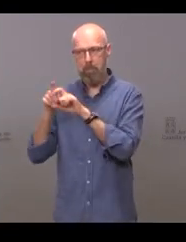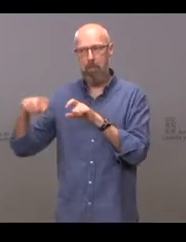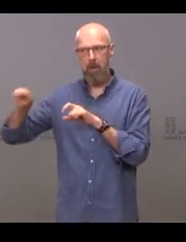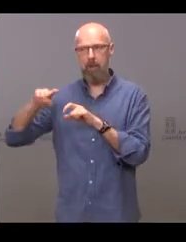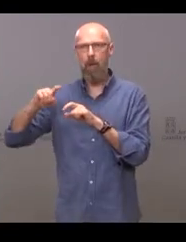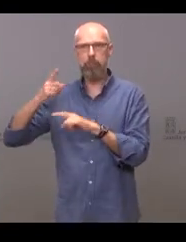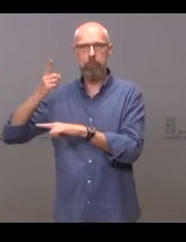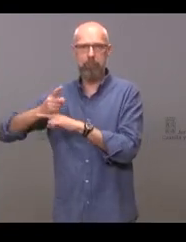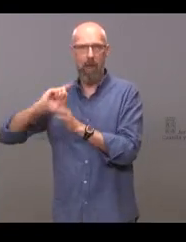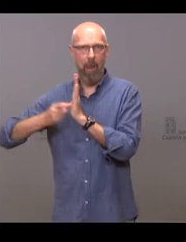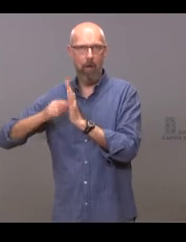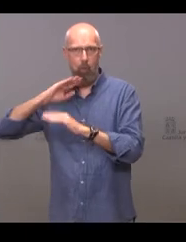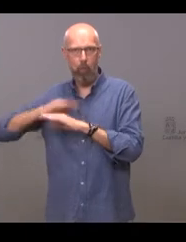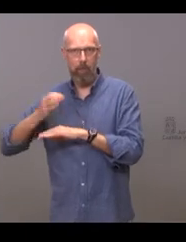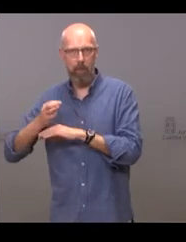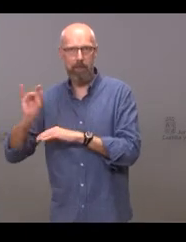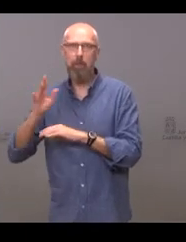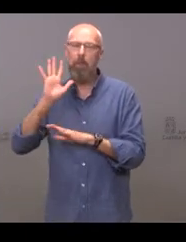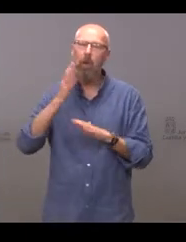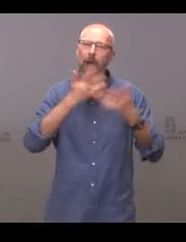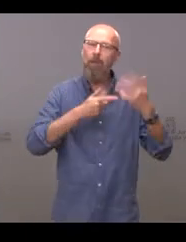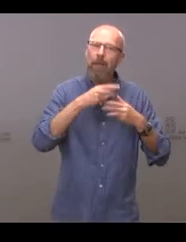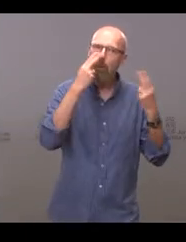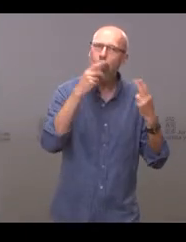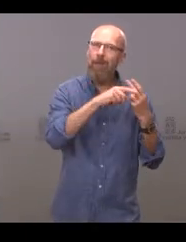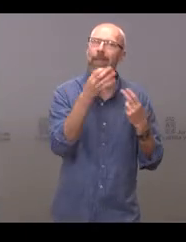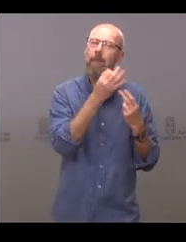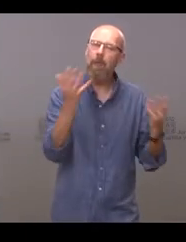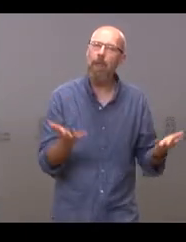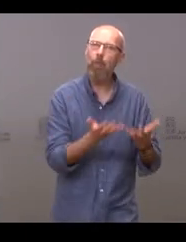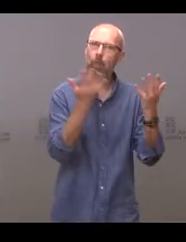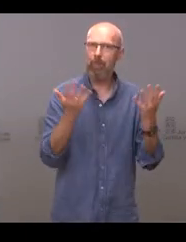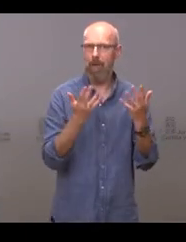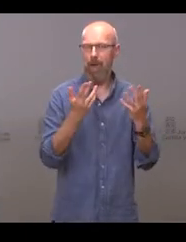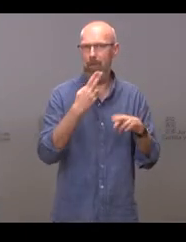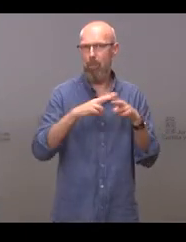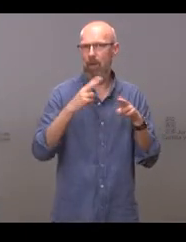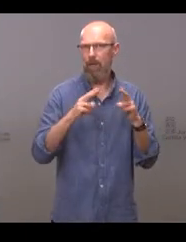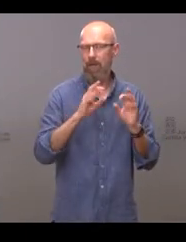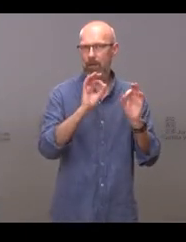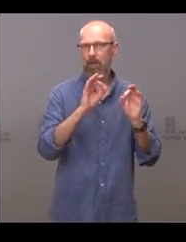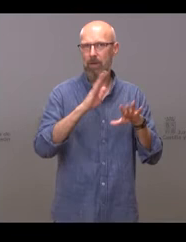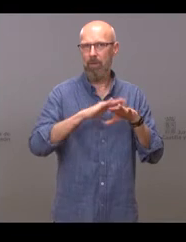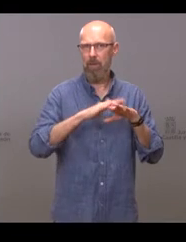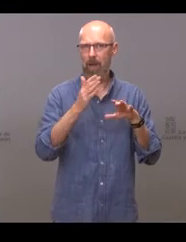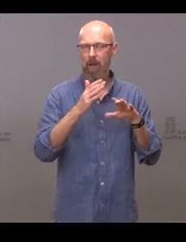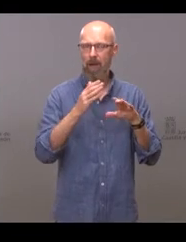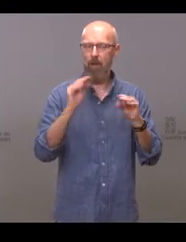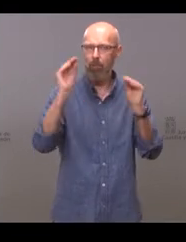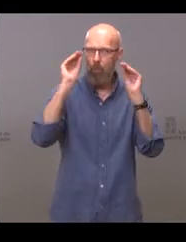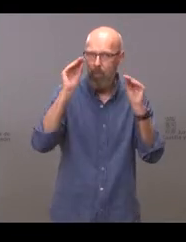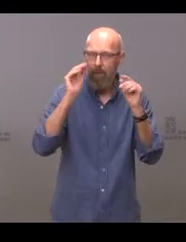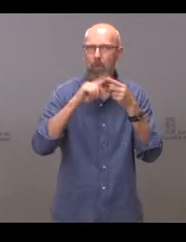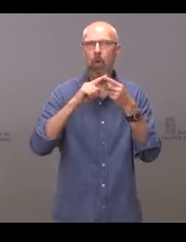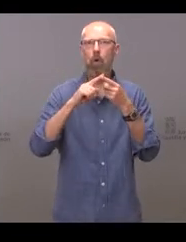el gobierno la administración debe de impulsar políticas públicas en relación a la seguridad la formación en la